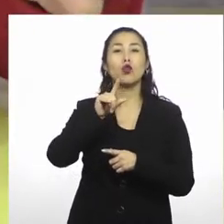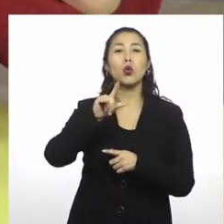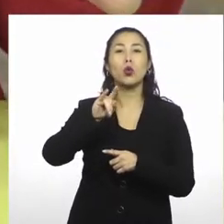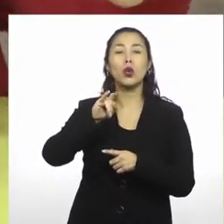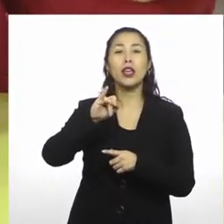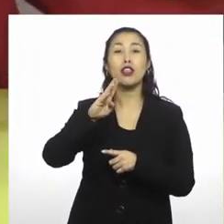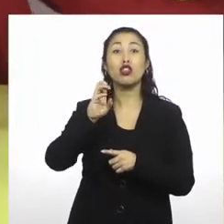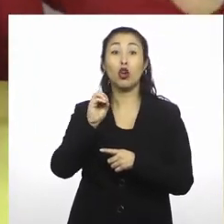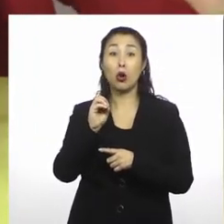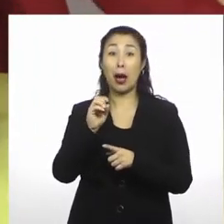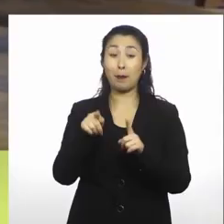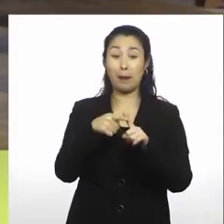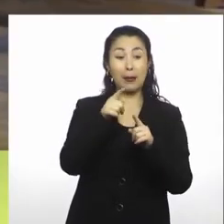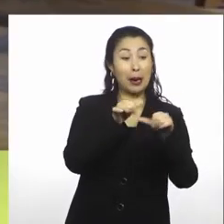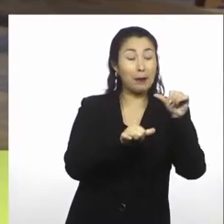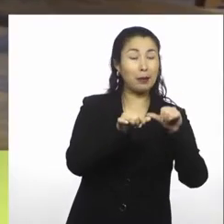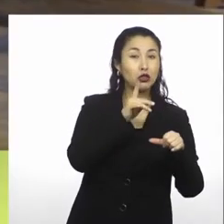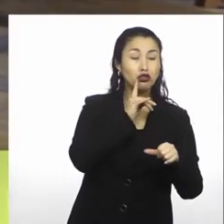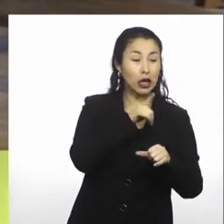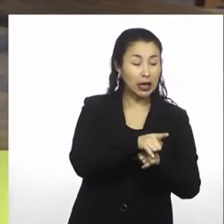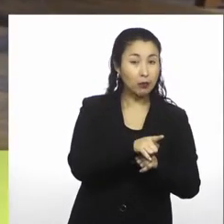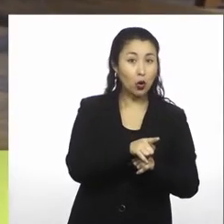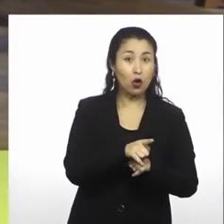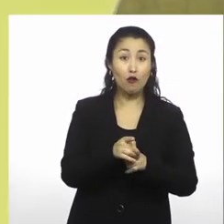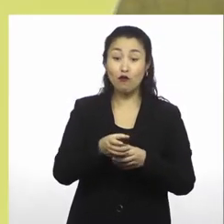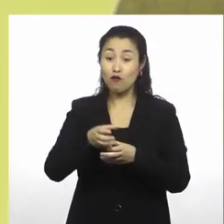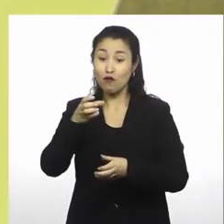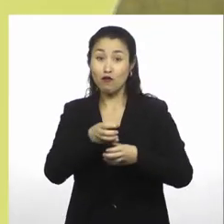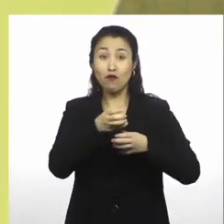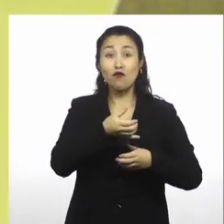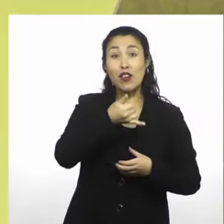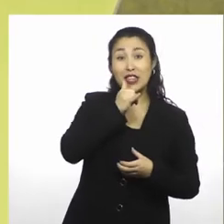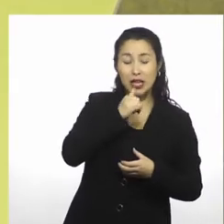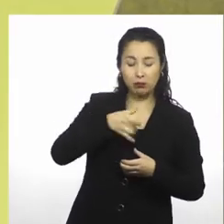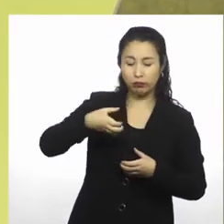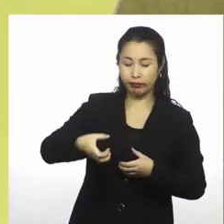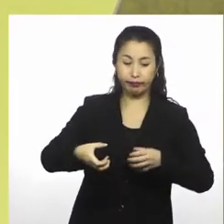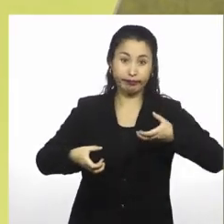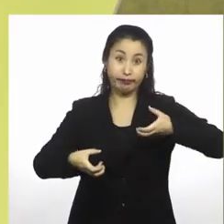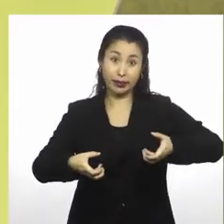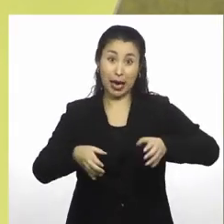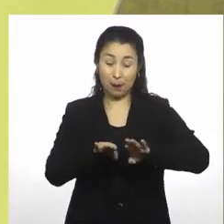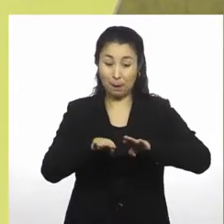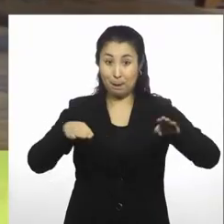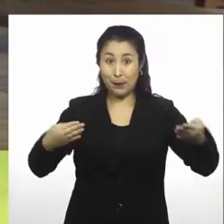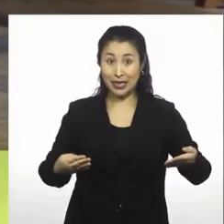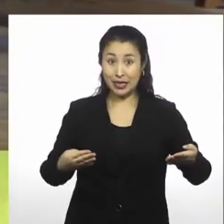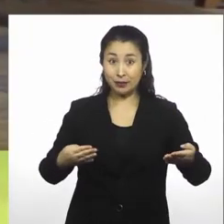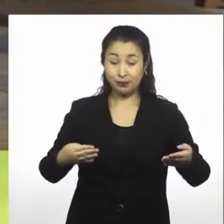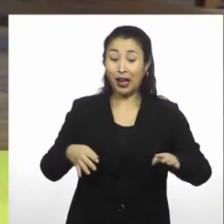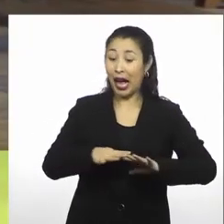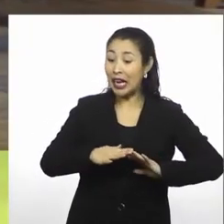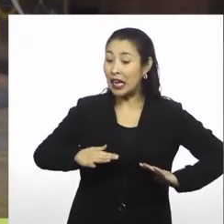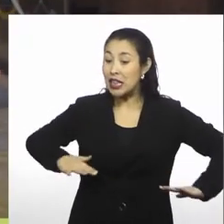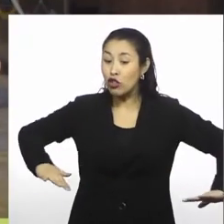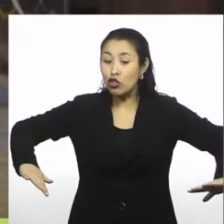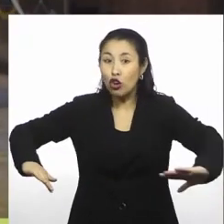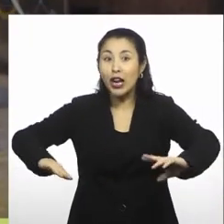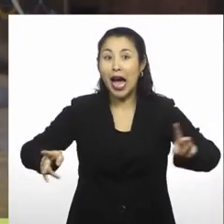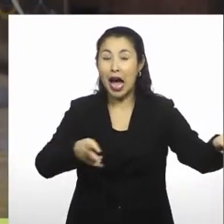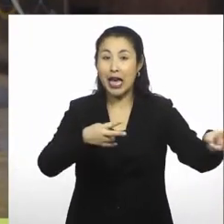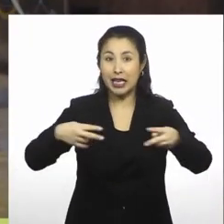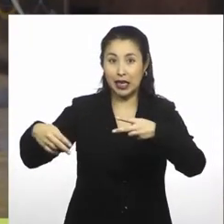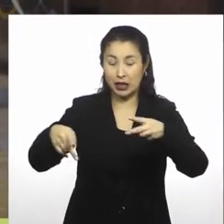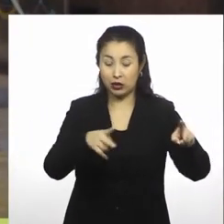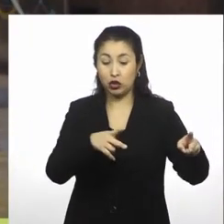primer experimento tenemos dispuestas las latas de bebida sobre la mesa. Aquí alrededor hay aire. Lo vamos